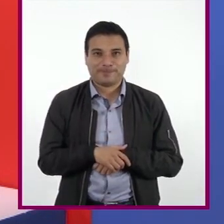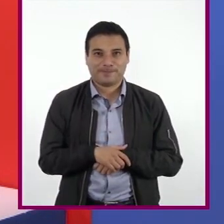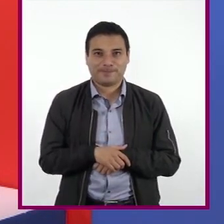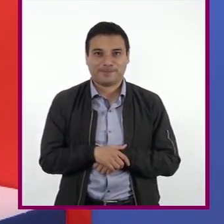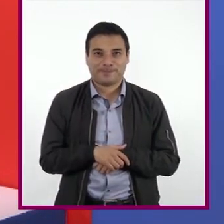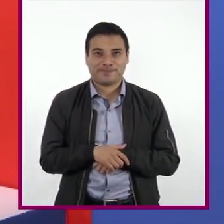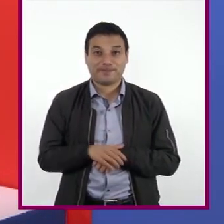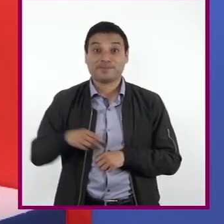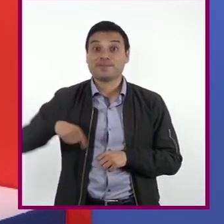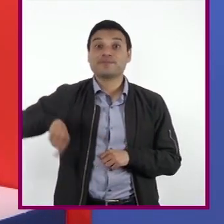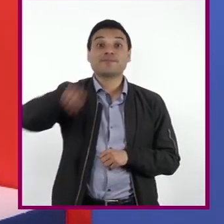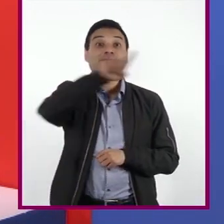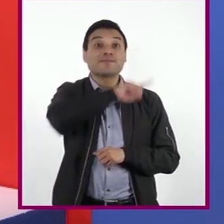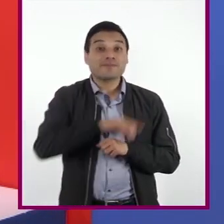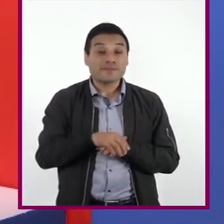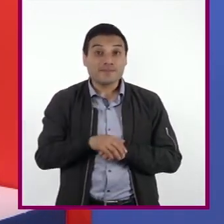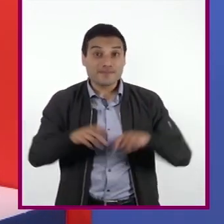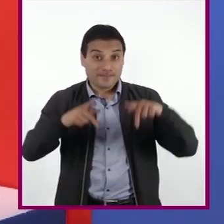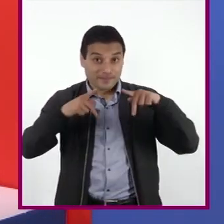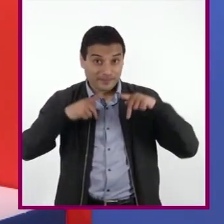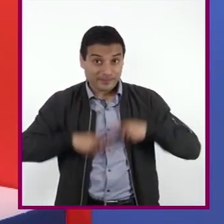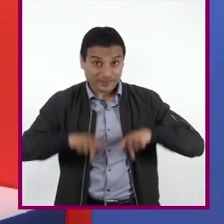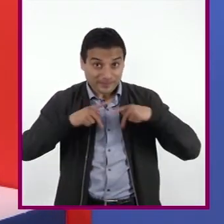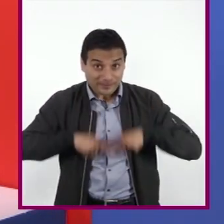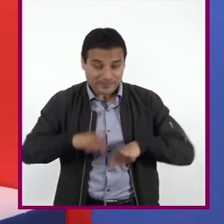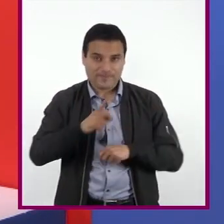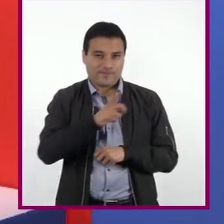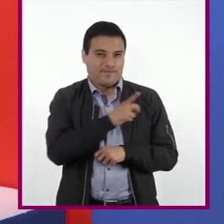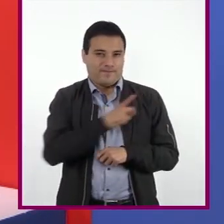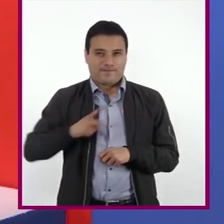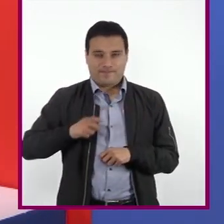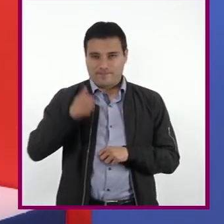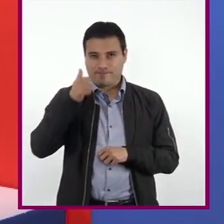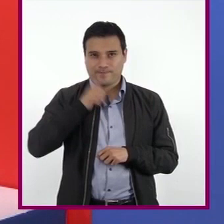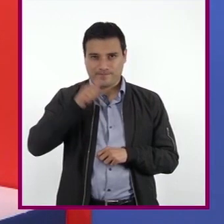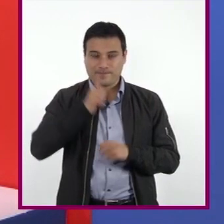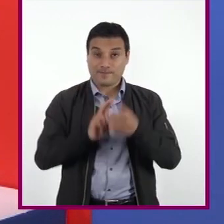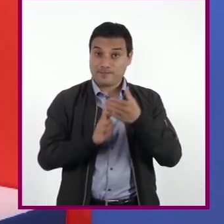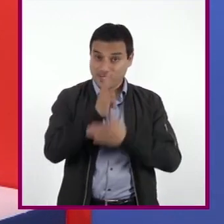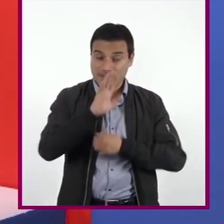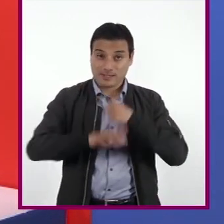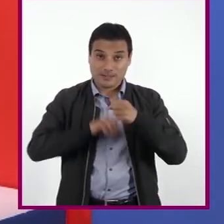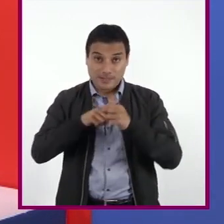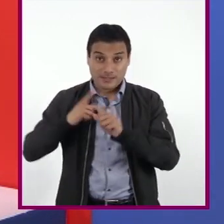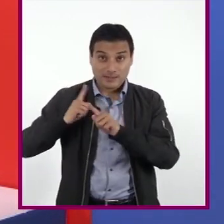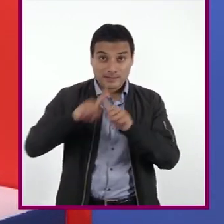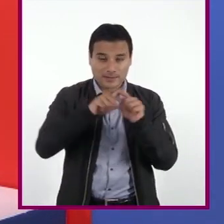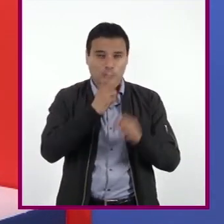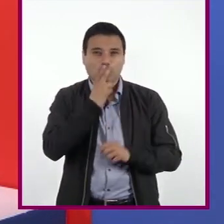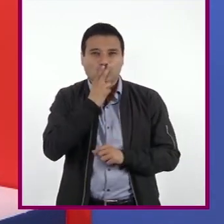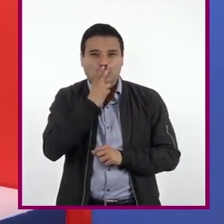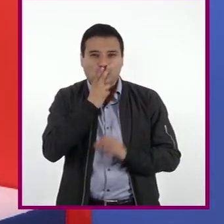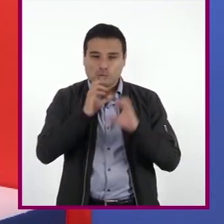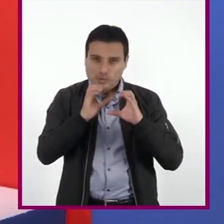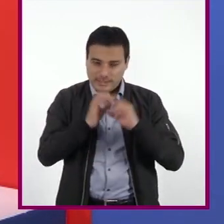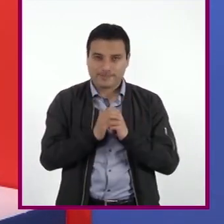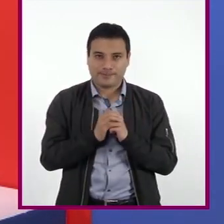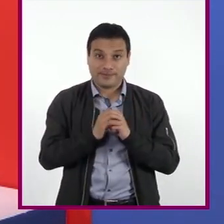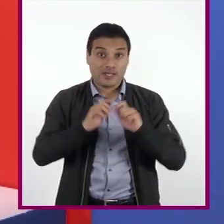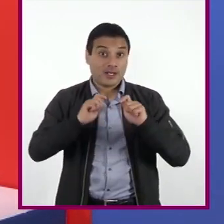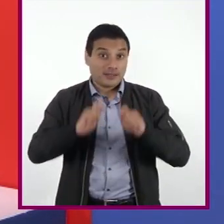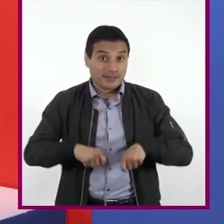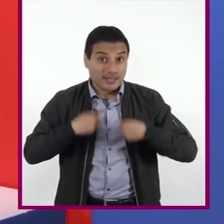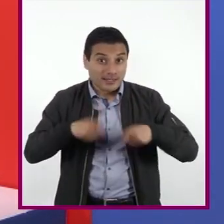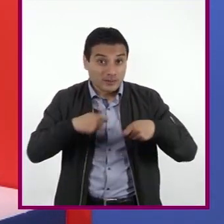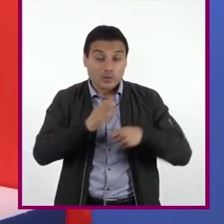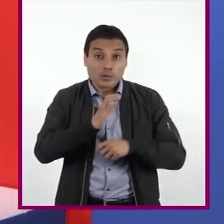deber, como ciudadanas y ciudadanos, es preservar nuestra biodiversidad, promover las tradiciones y costumbres que